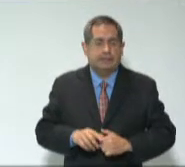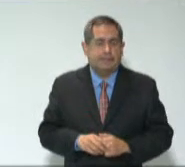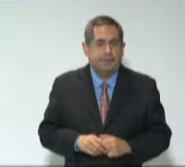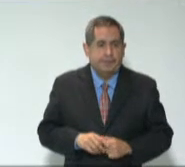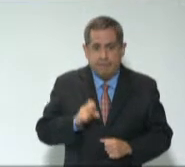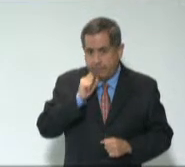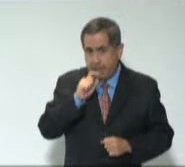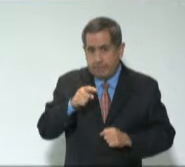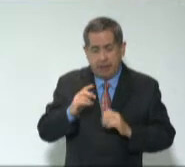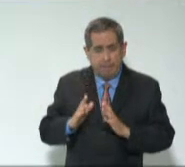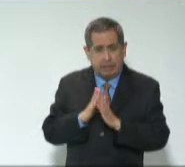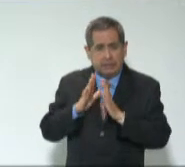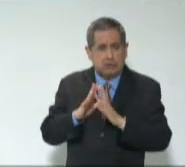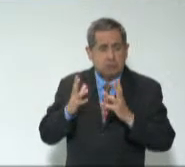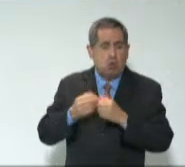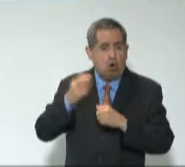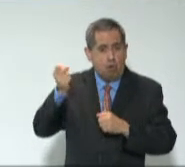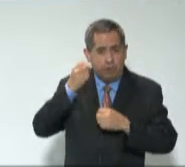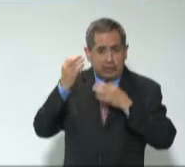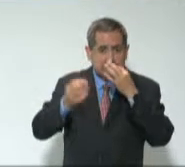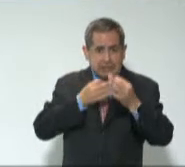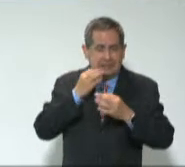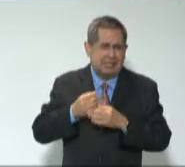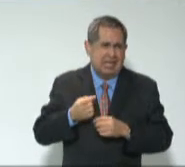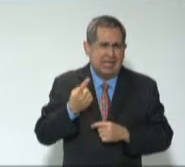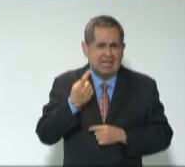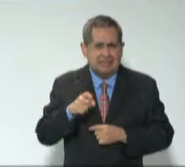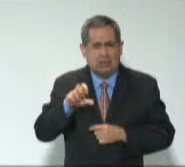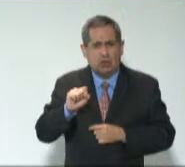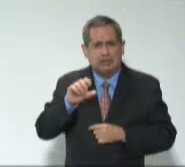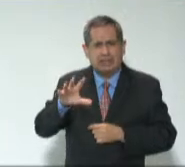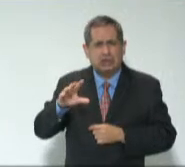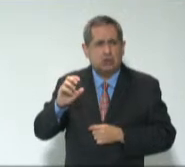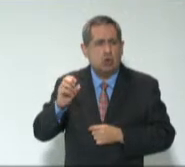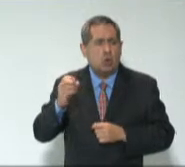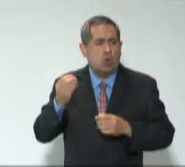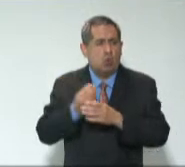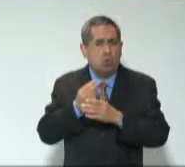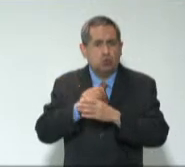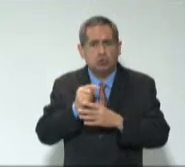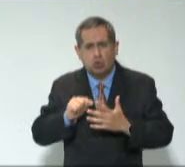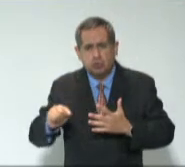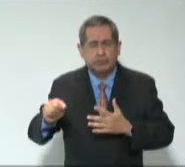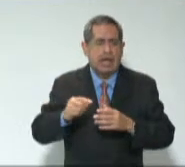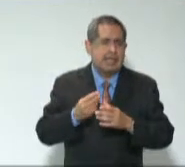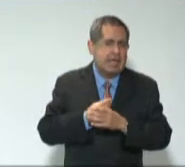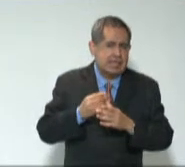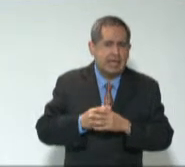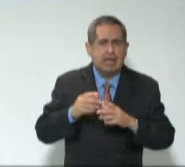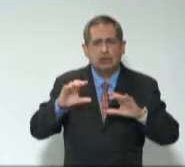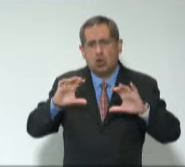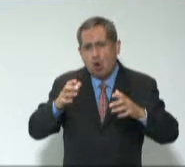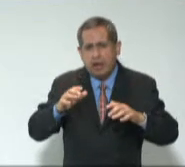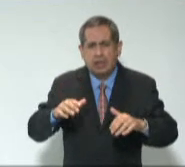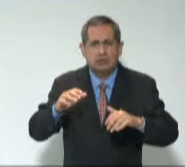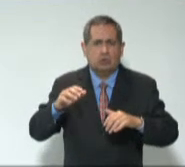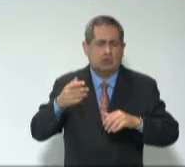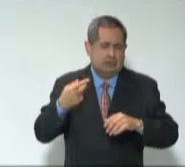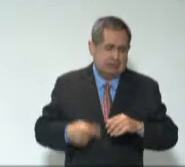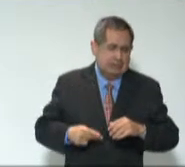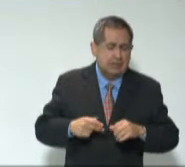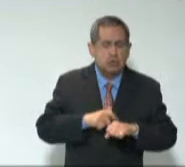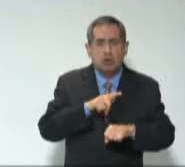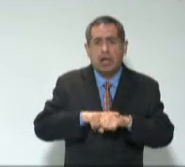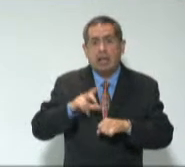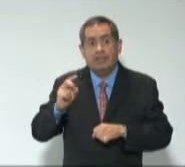sido participante como conferencista en 165 seminarios talleres y congresos a nivel nacional y 32 a nivel